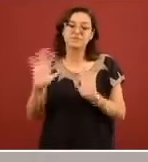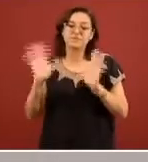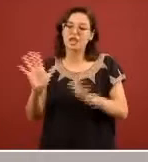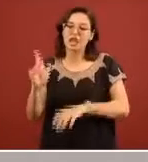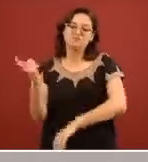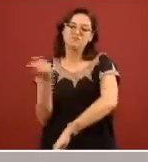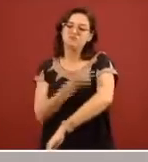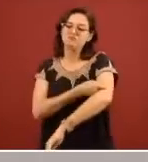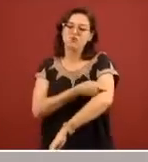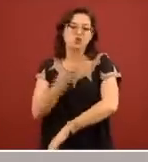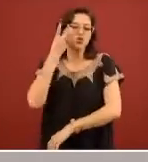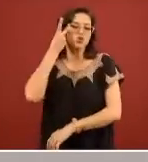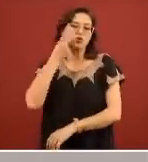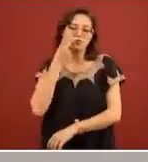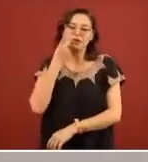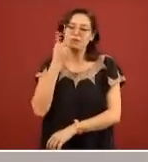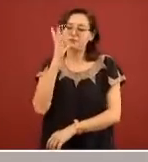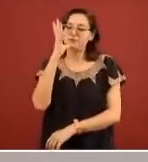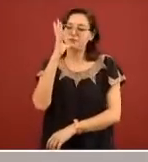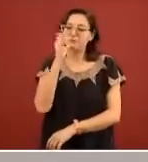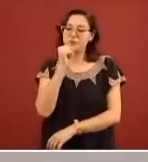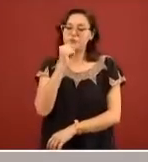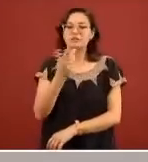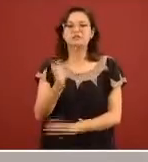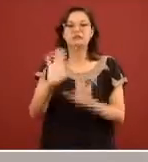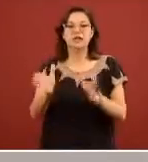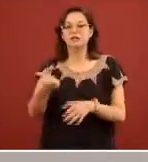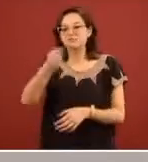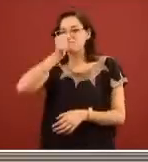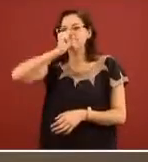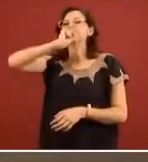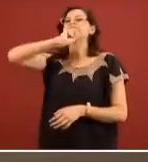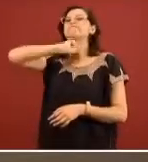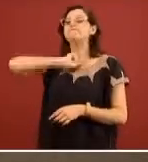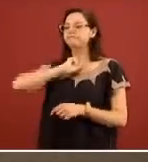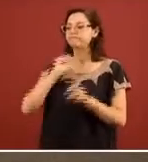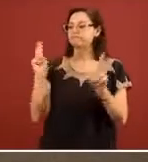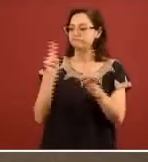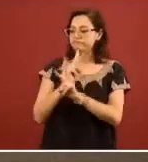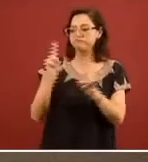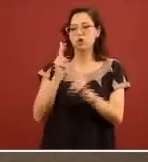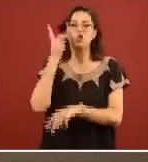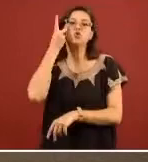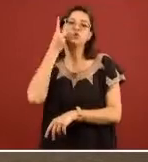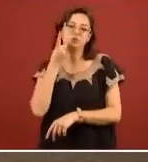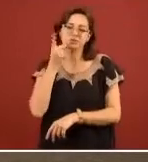sedados, ya no pueden hablar, tienen un tubo, pero están dormidos.